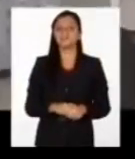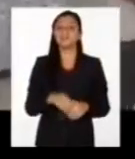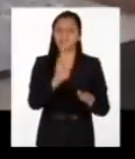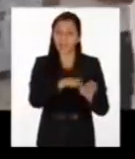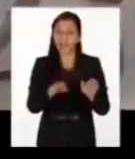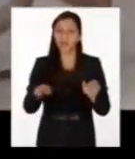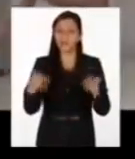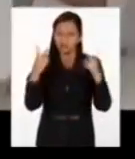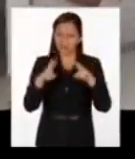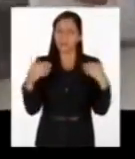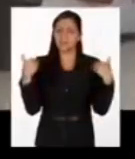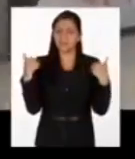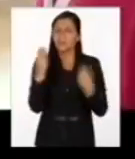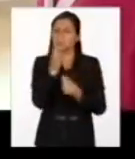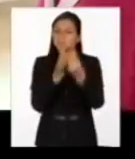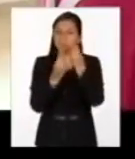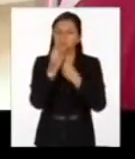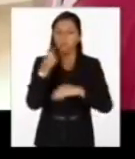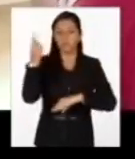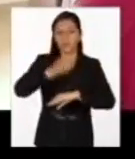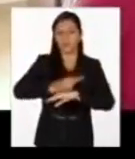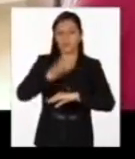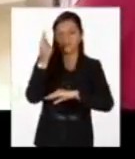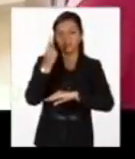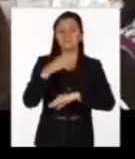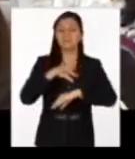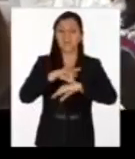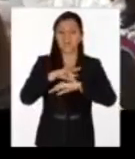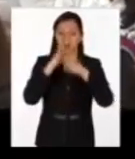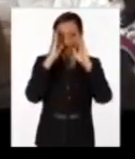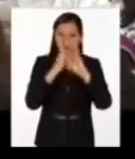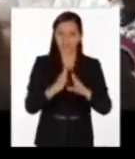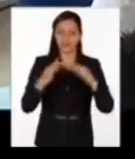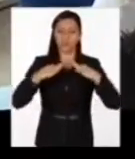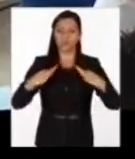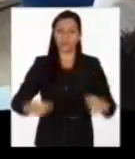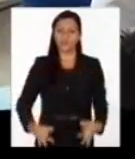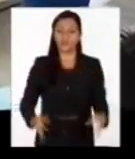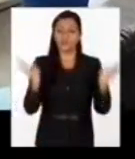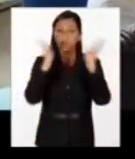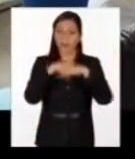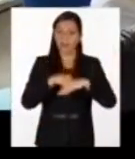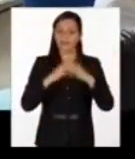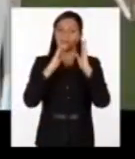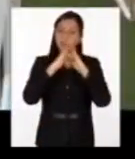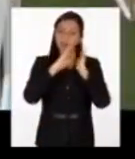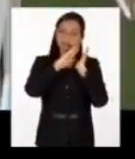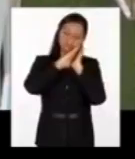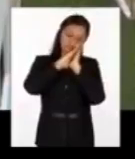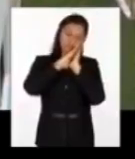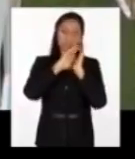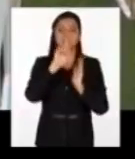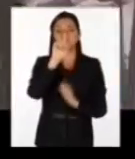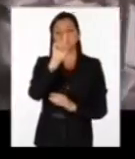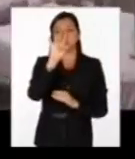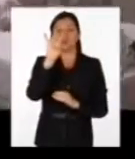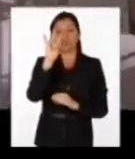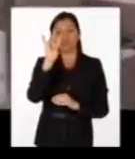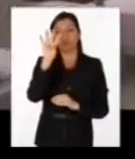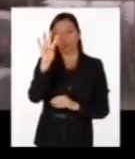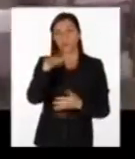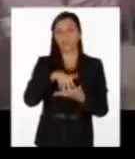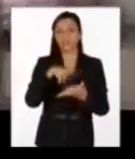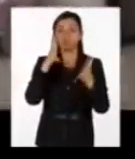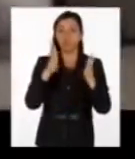además sus alumnos disponen de alimentación servicio médico uniformes gratuitos y residencia con capacidad para